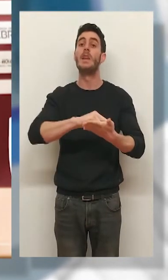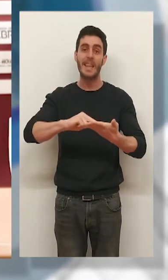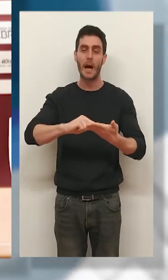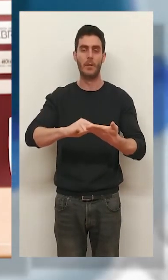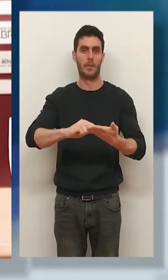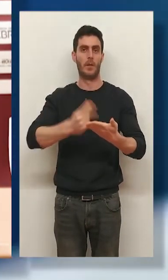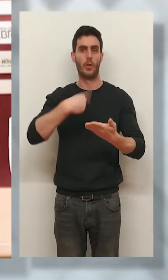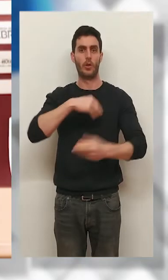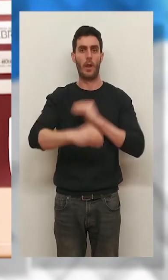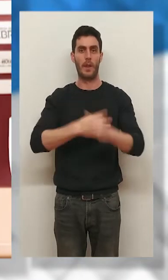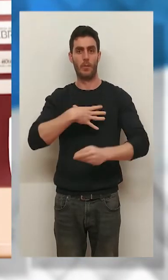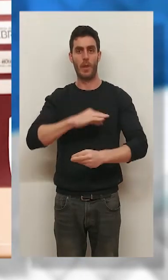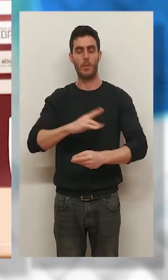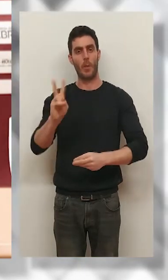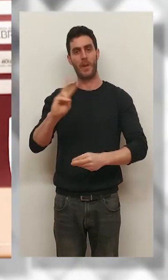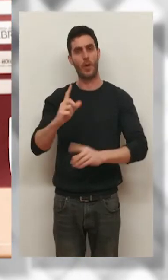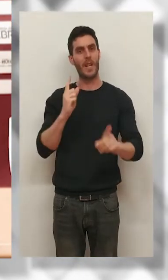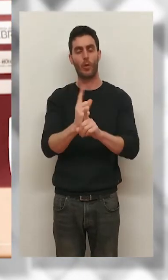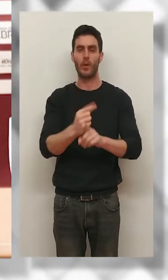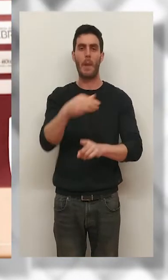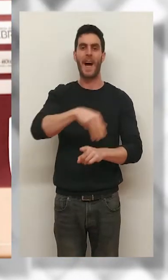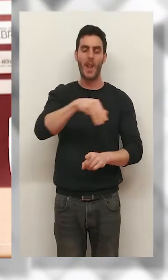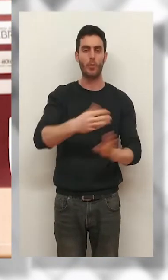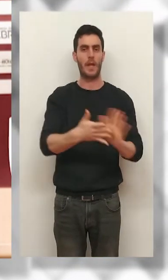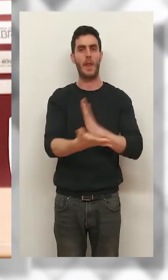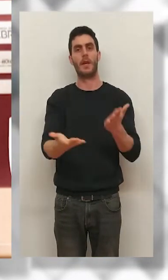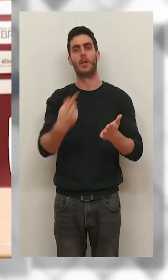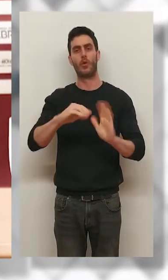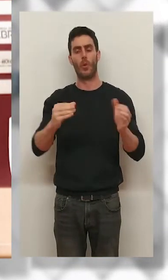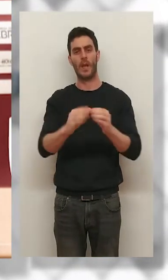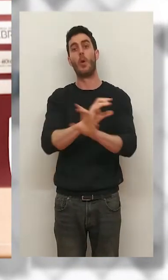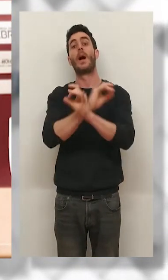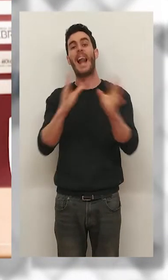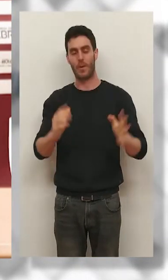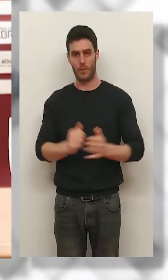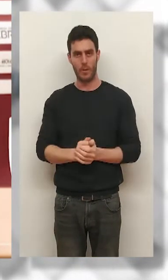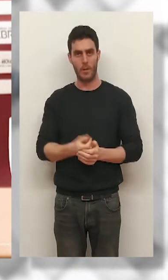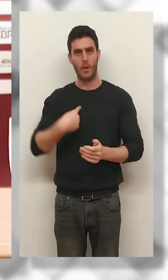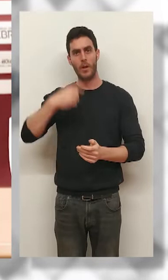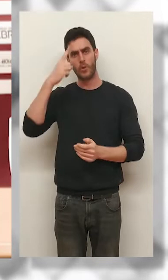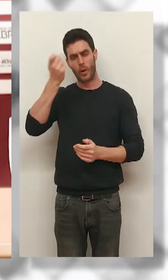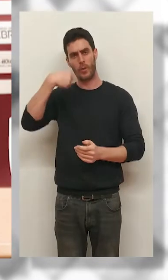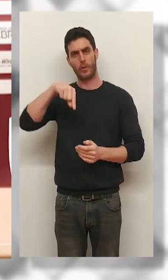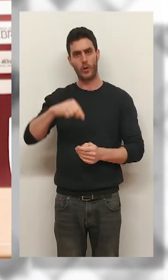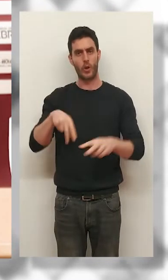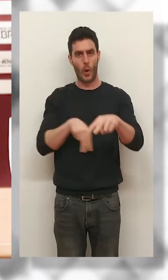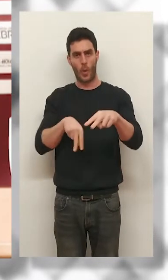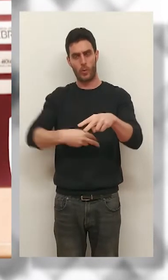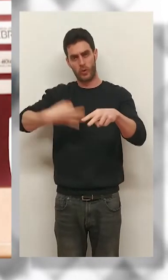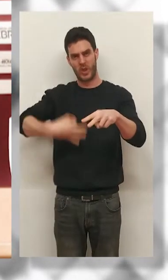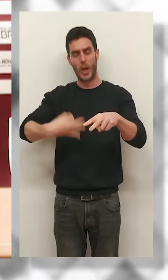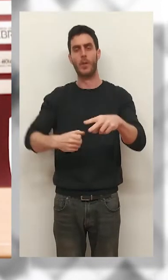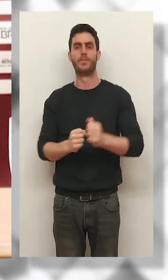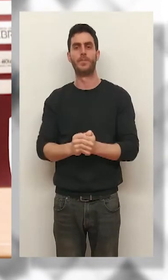Valladolid contra el Majadahonda. Somos un equipo muy claro, creo que somos serios en el aspecto defensivo, dominamos